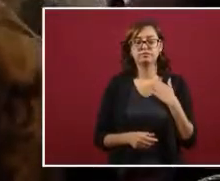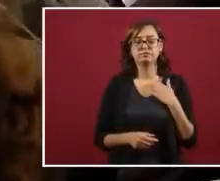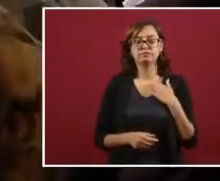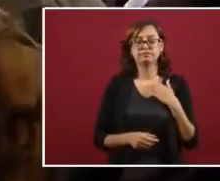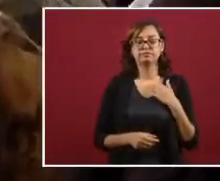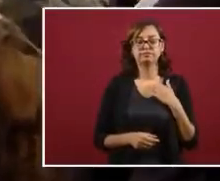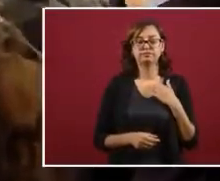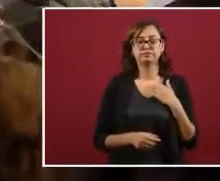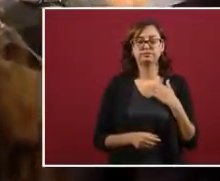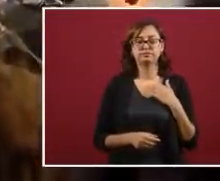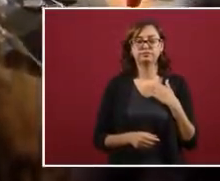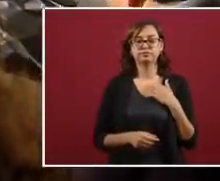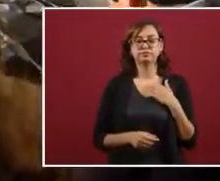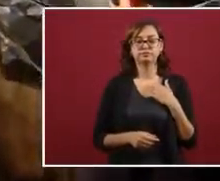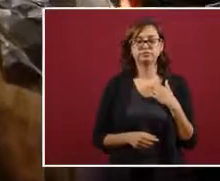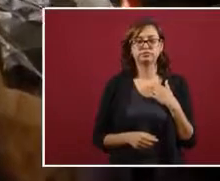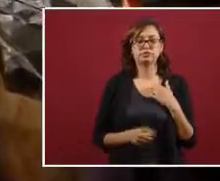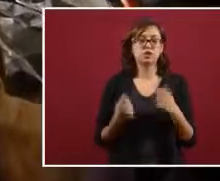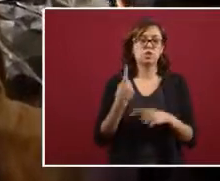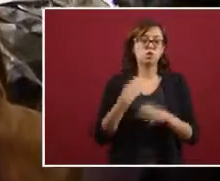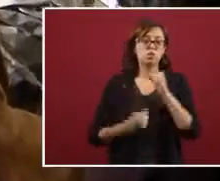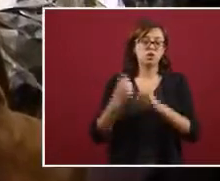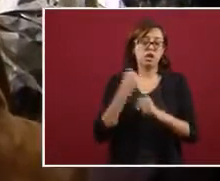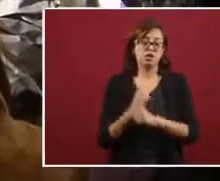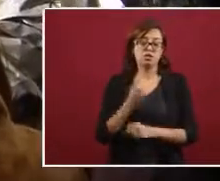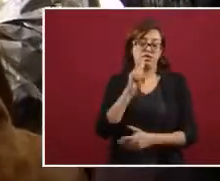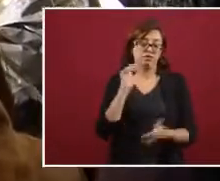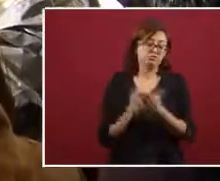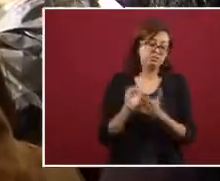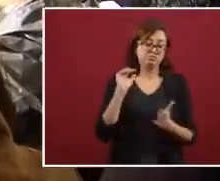¿Por qué se gastaron 3,000 millones? Bueno, porque ahí estaba